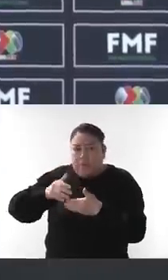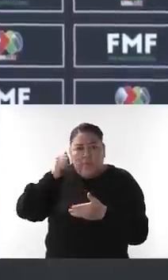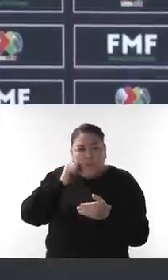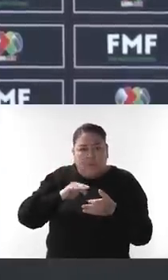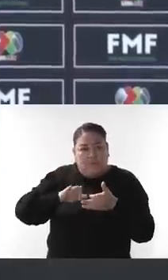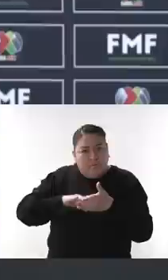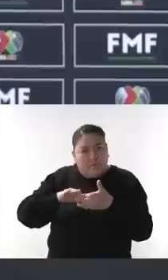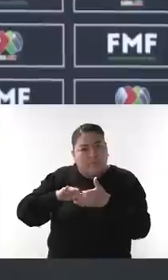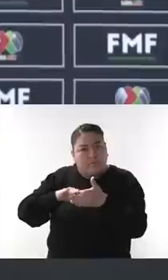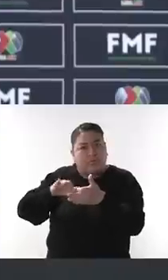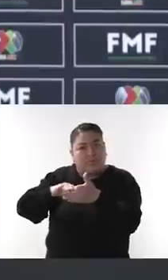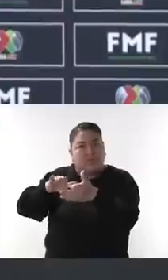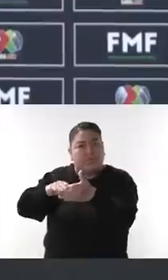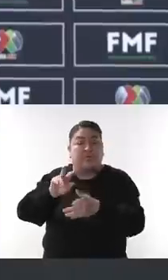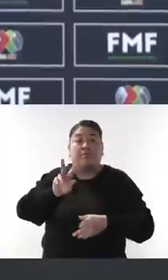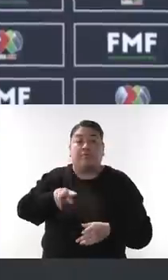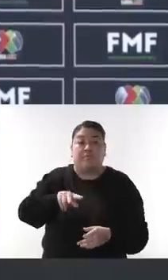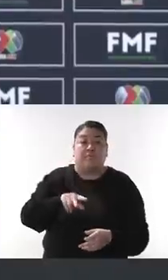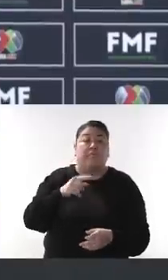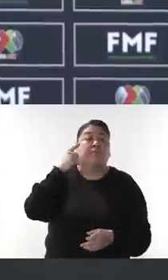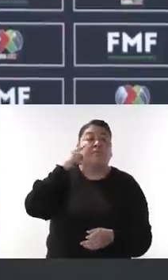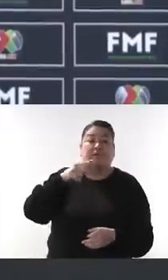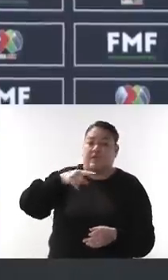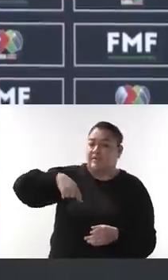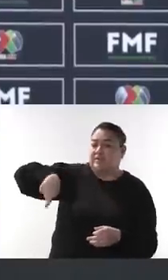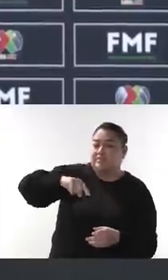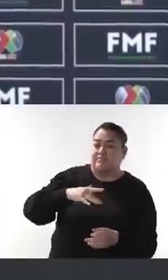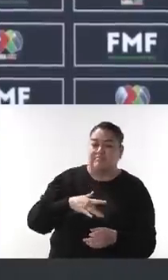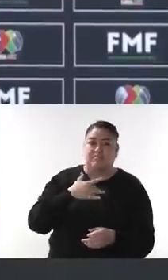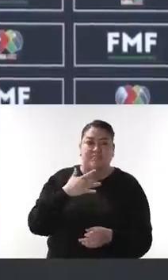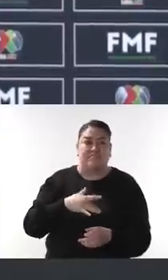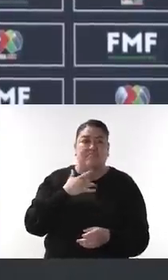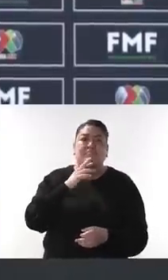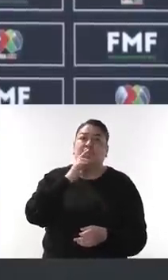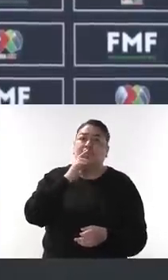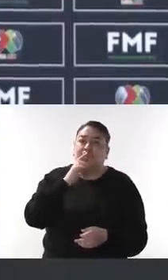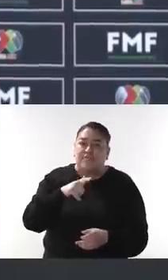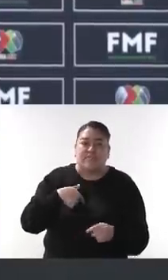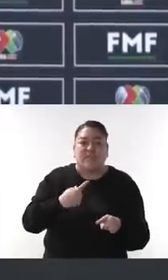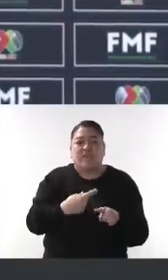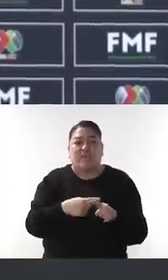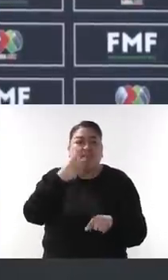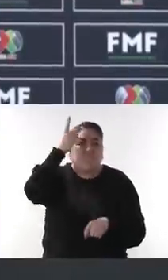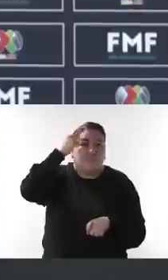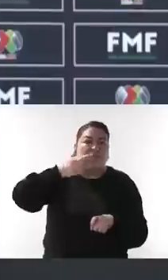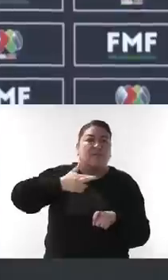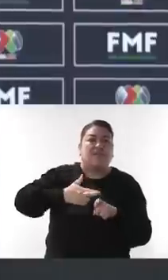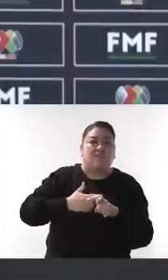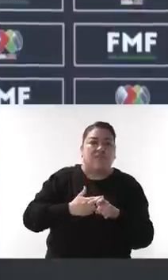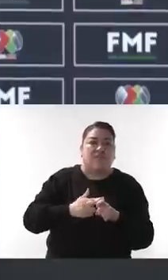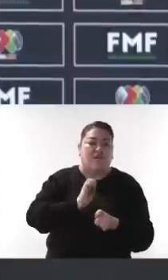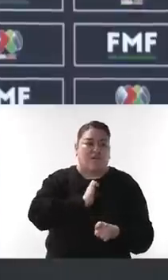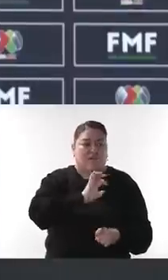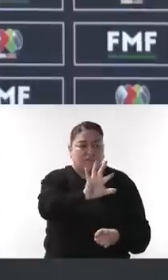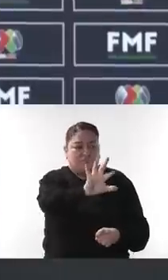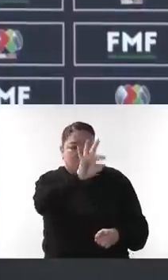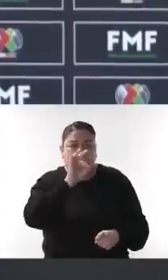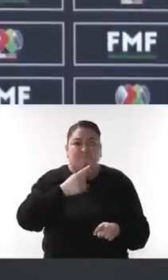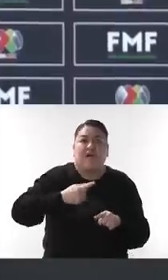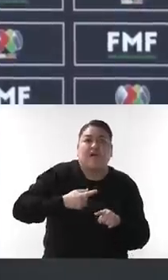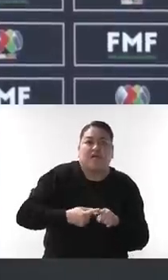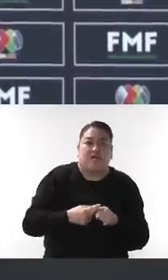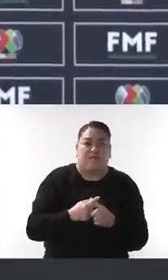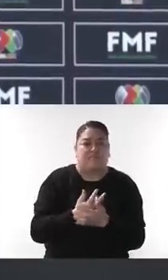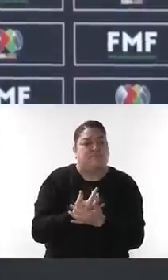periódicas, consistentes, buscando esta mejor elección, no nada más